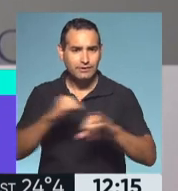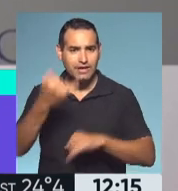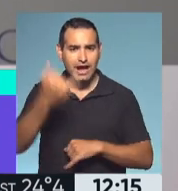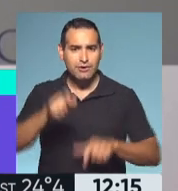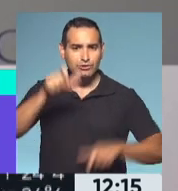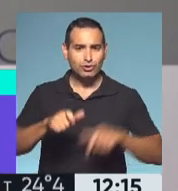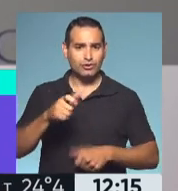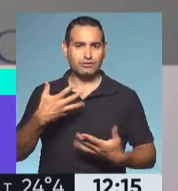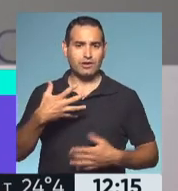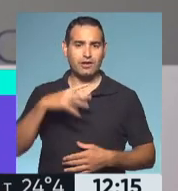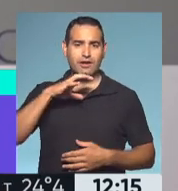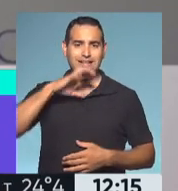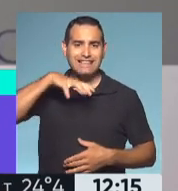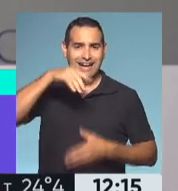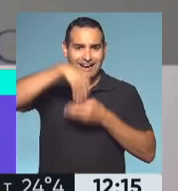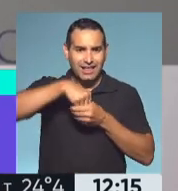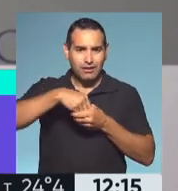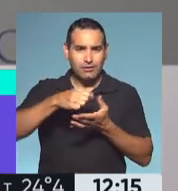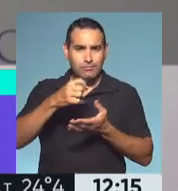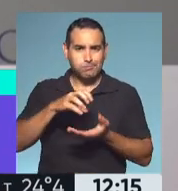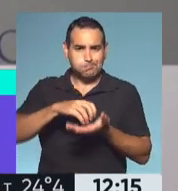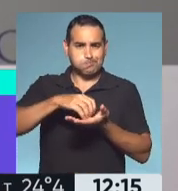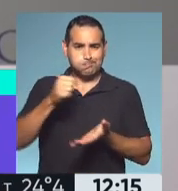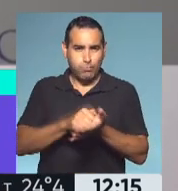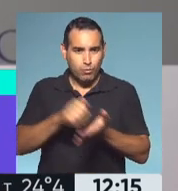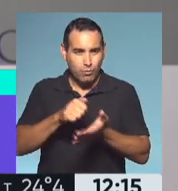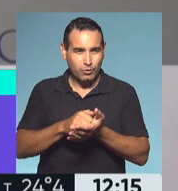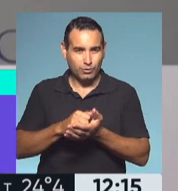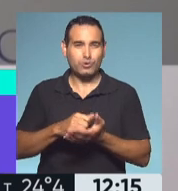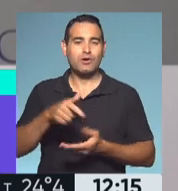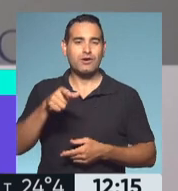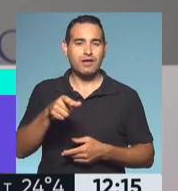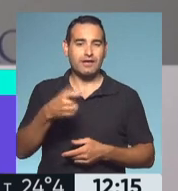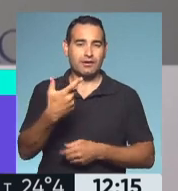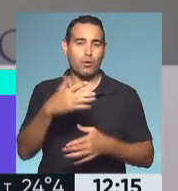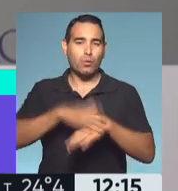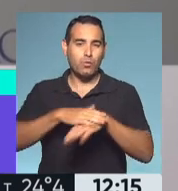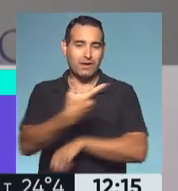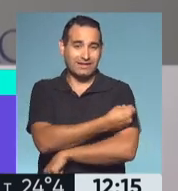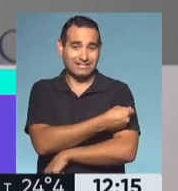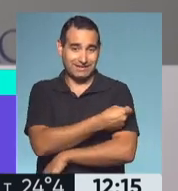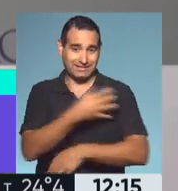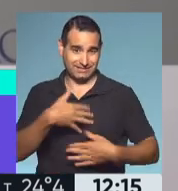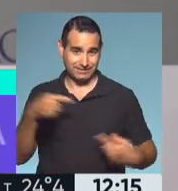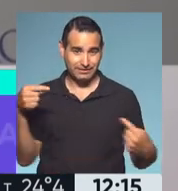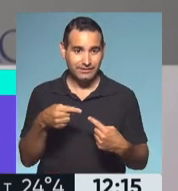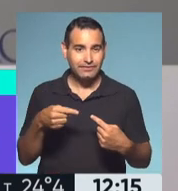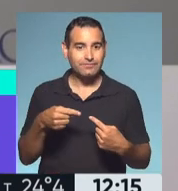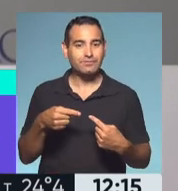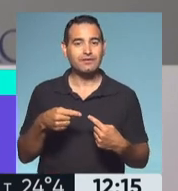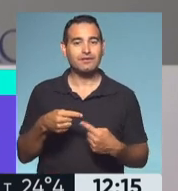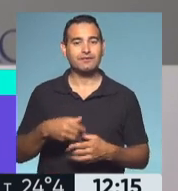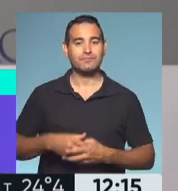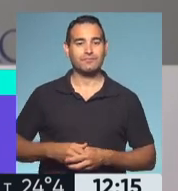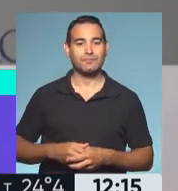unusual blood clotting following vaccination with the AstraZeneca vaccine should be listed as possible side